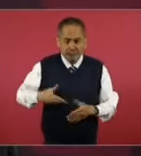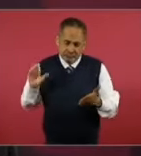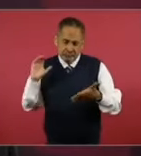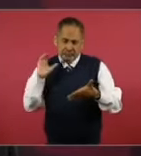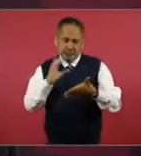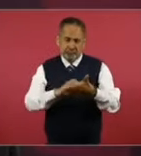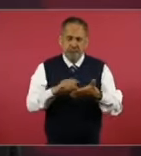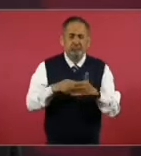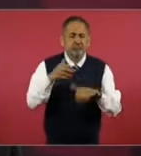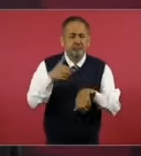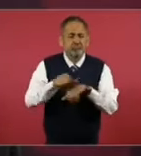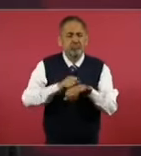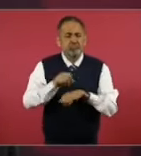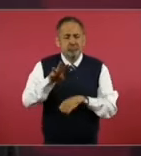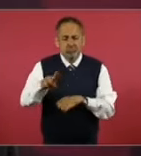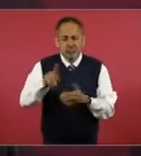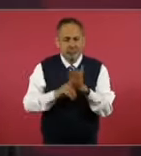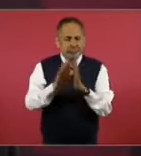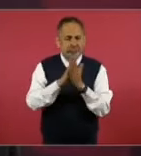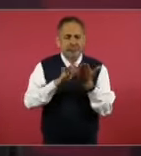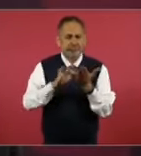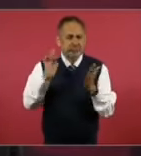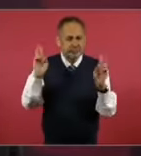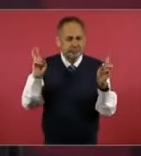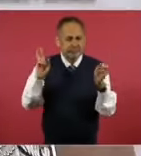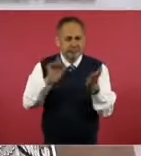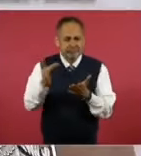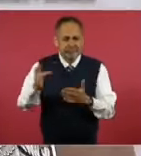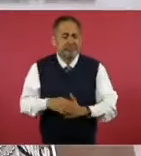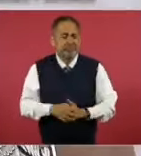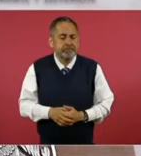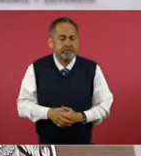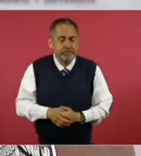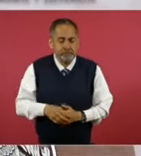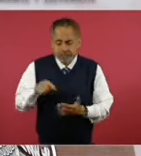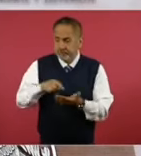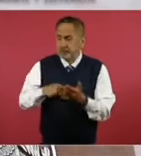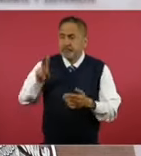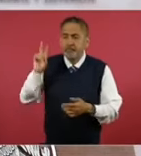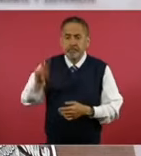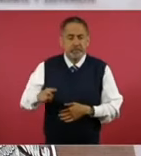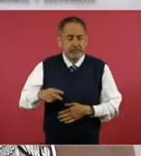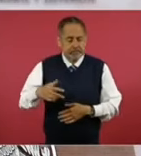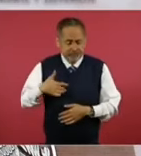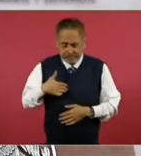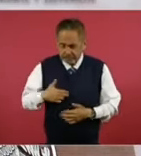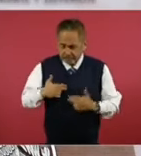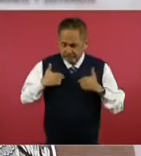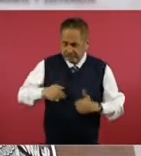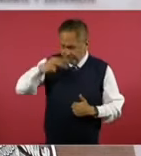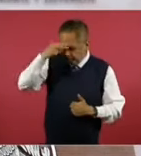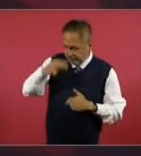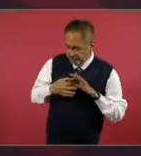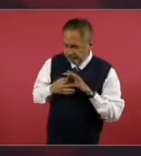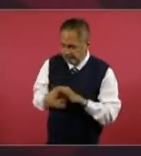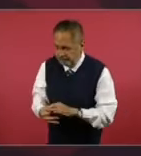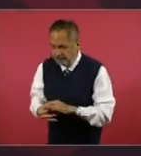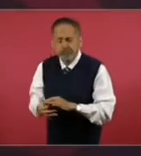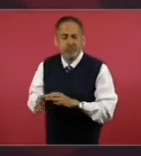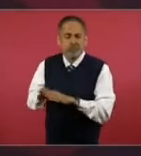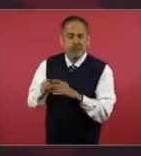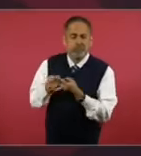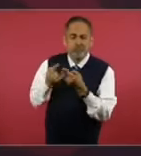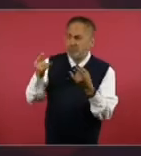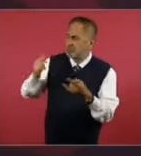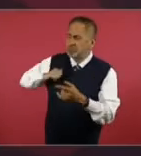capítulo 19 de su libro Gracias, sí, en que muestra que las raíces del humanismo mexicano hunden o están en nuestra historia,